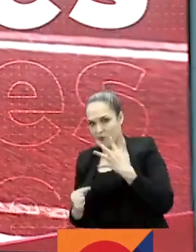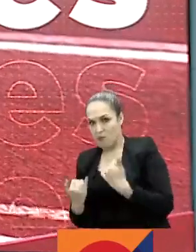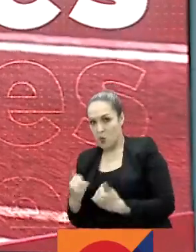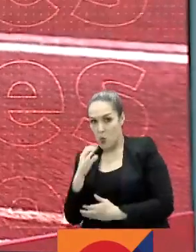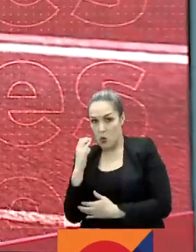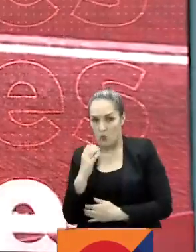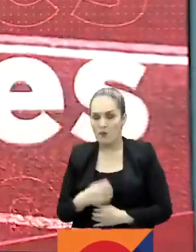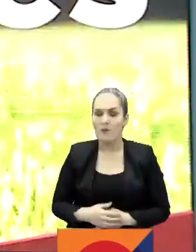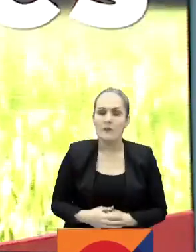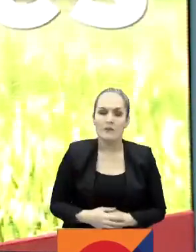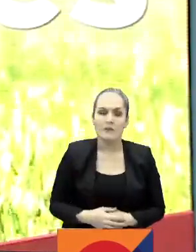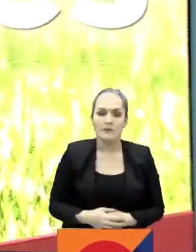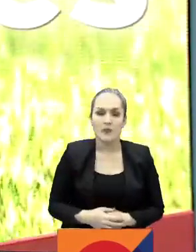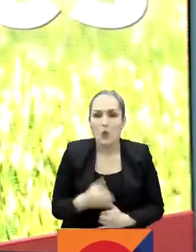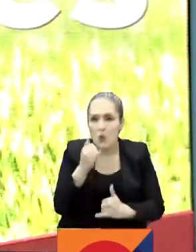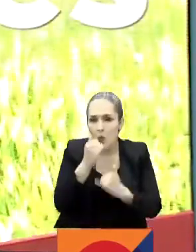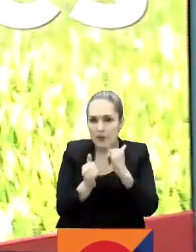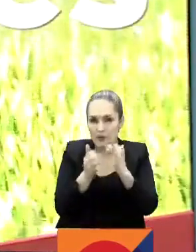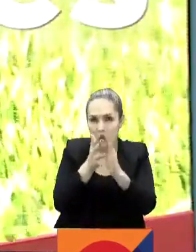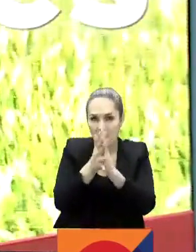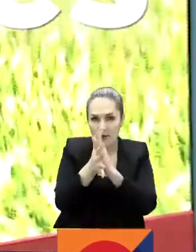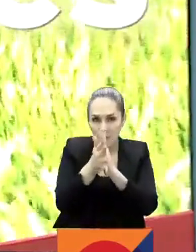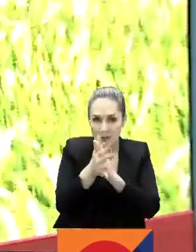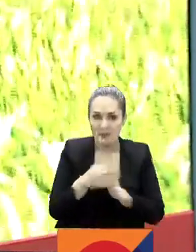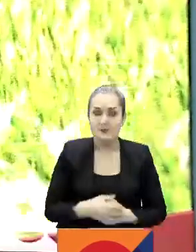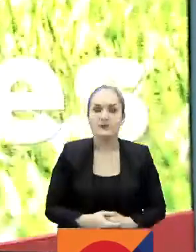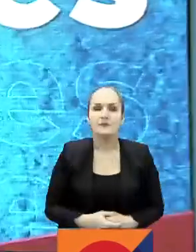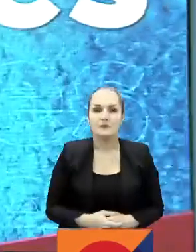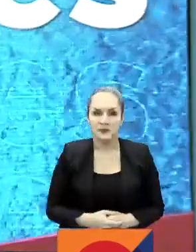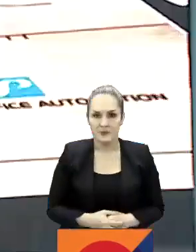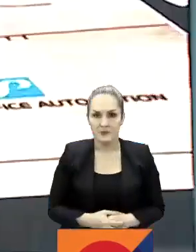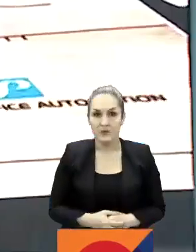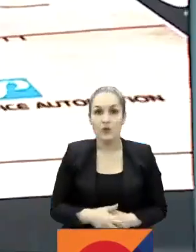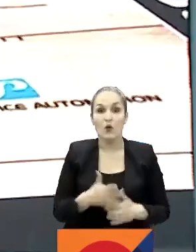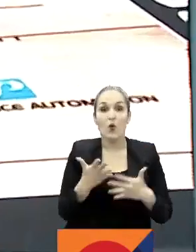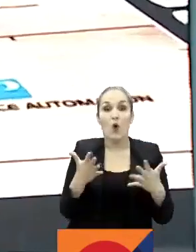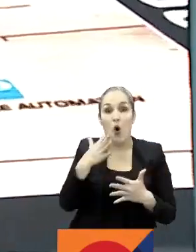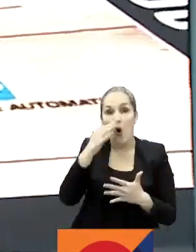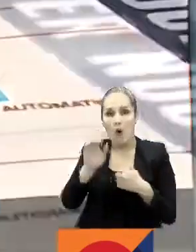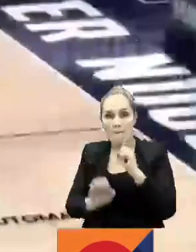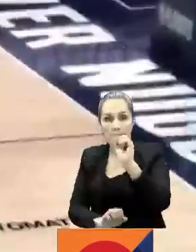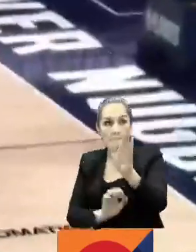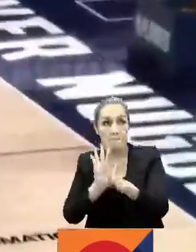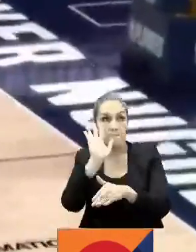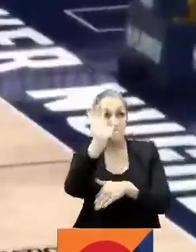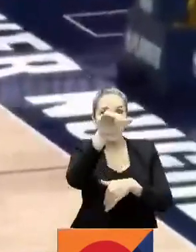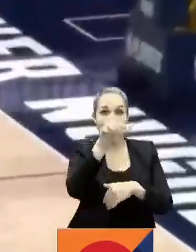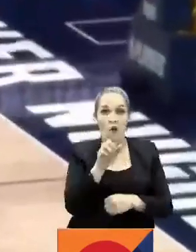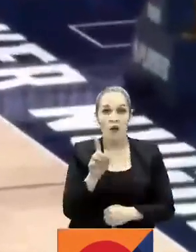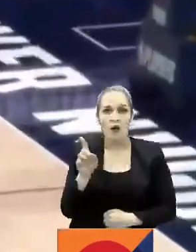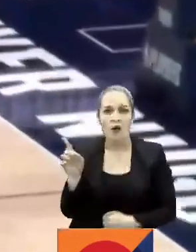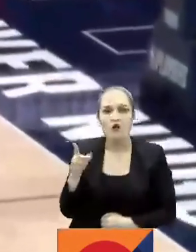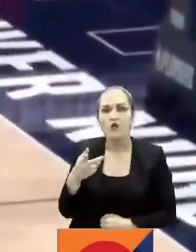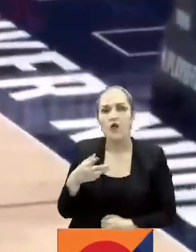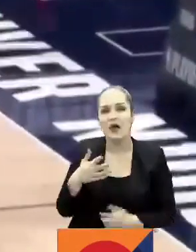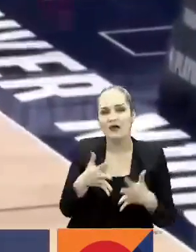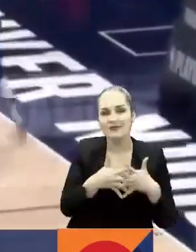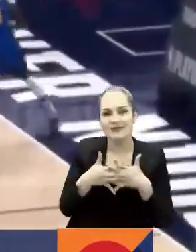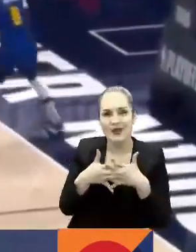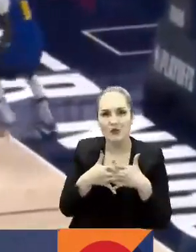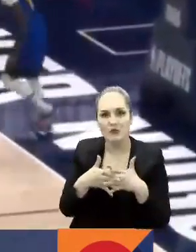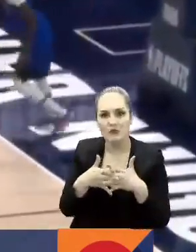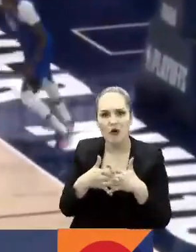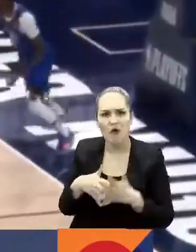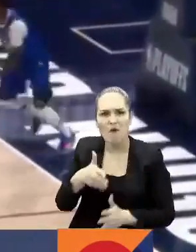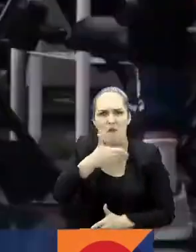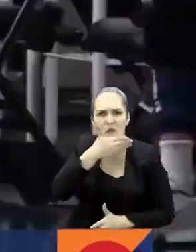Y con esta me despido. El base de los Trail Blazers de Portland, Damián Lillard, rompió el récord, ojo a esto, de anotaciones desde la